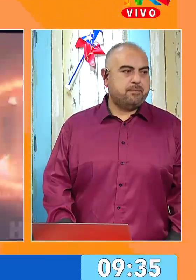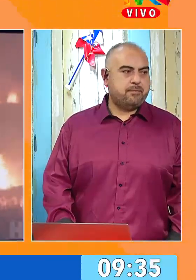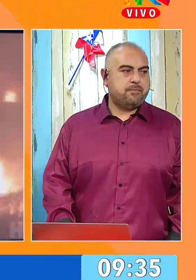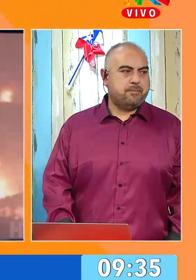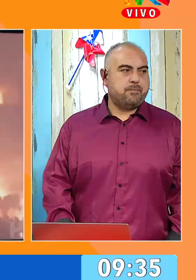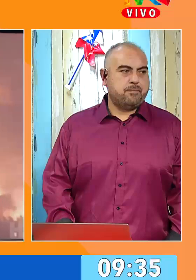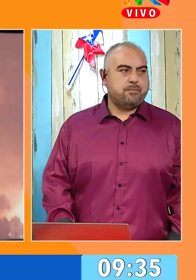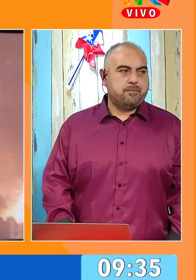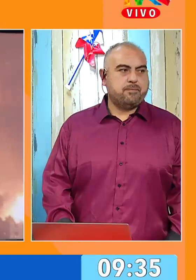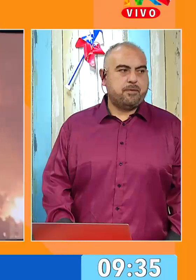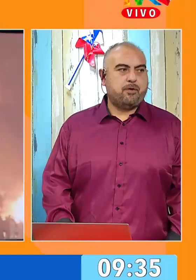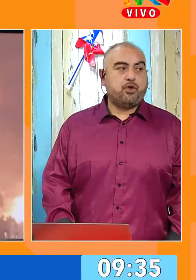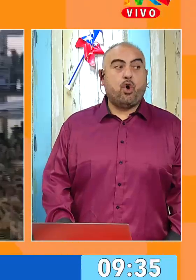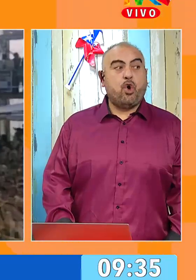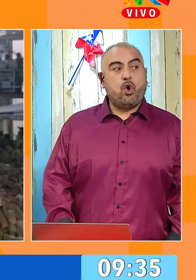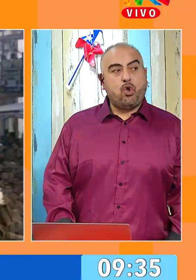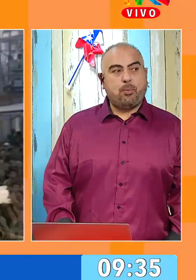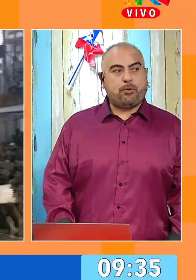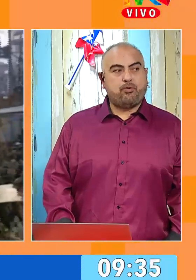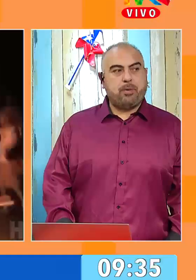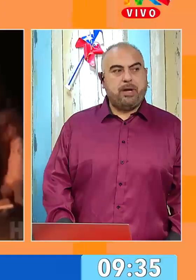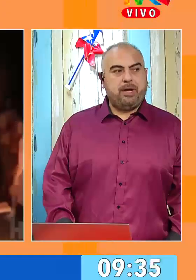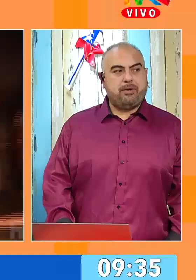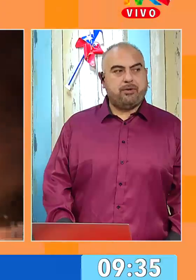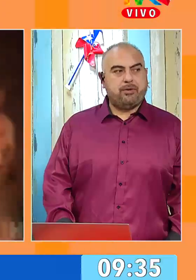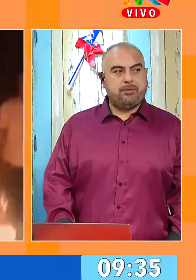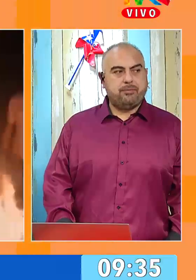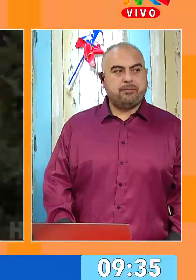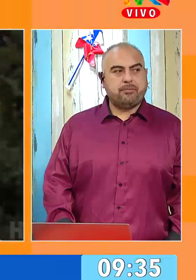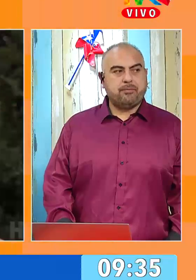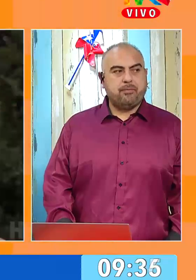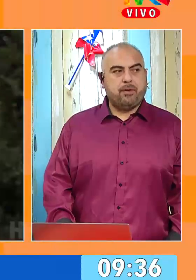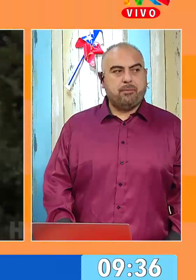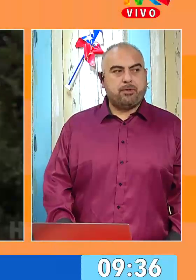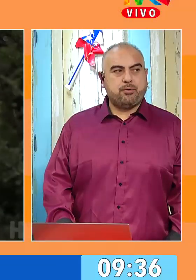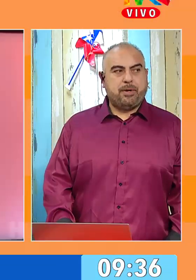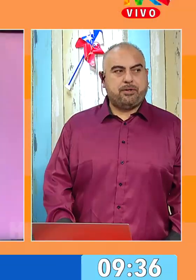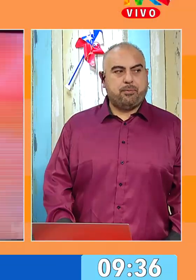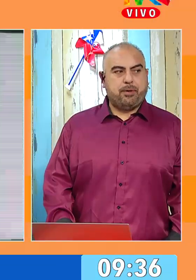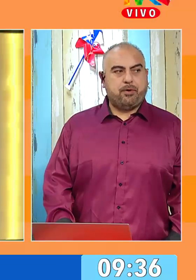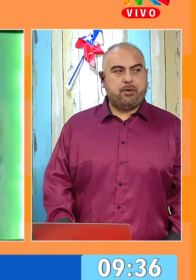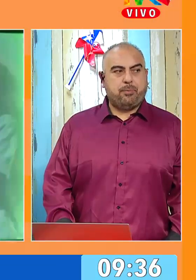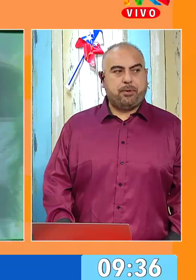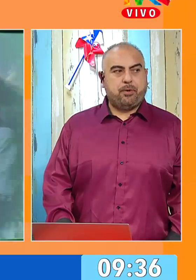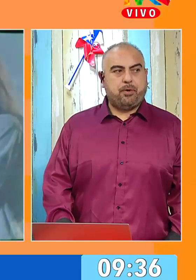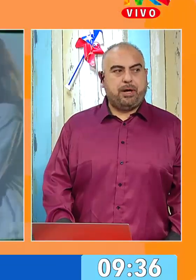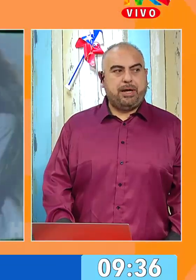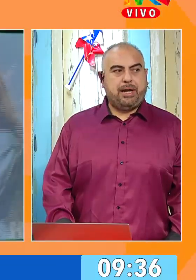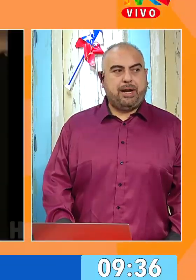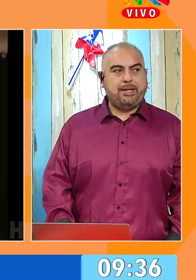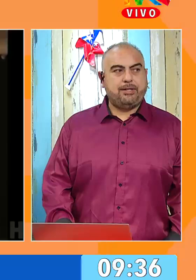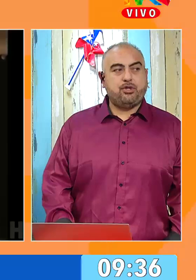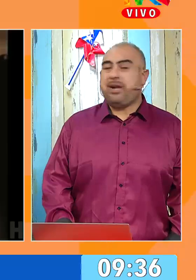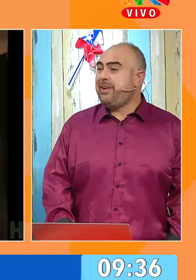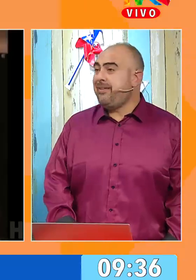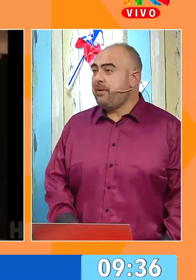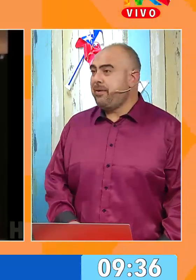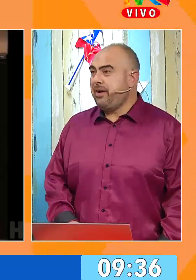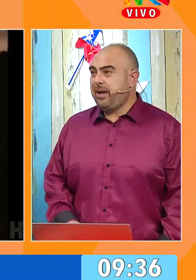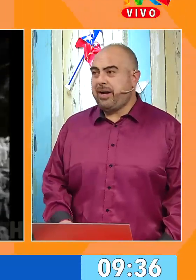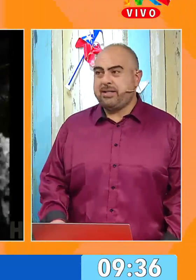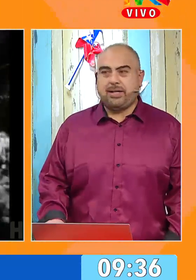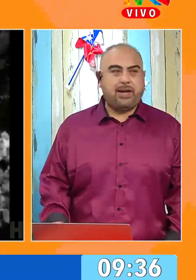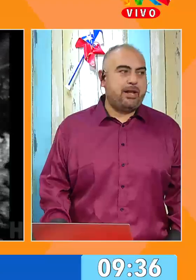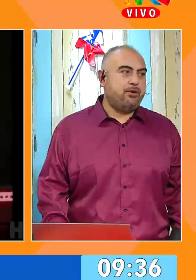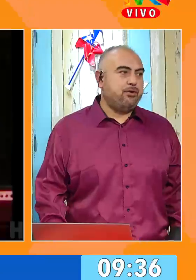de vista. ¿Cierto? Todo, por supuesto. Sí. Por supuesto. Pero ahí Alanis, yo la vine a